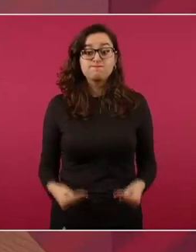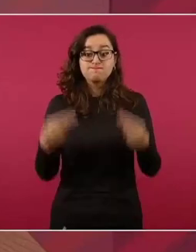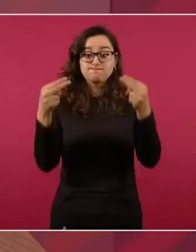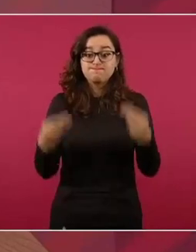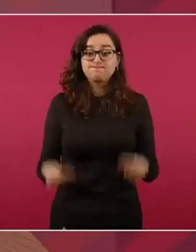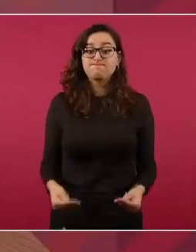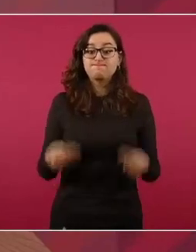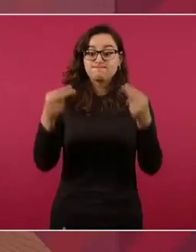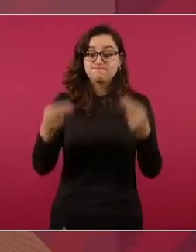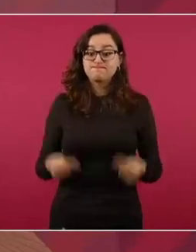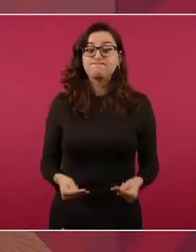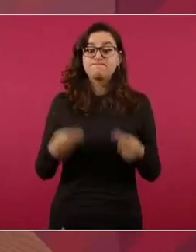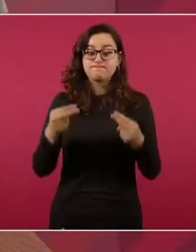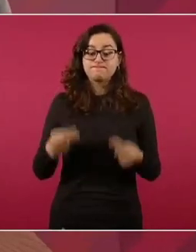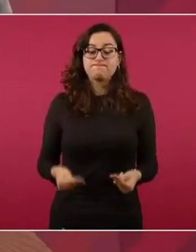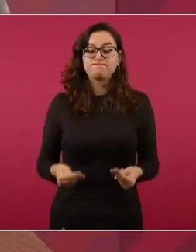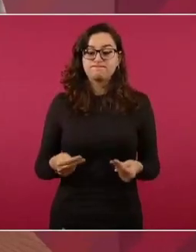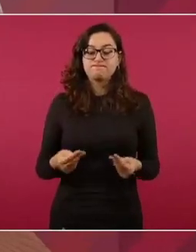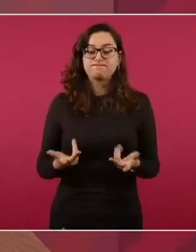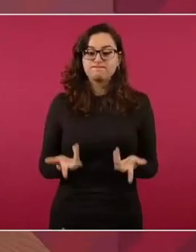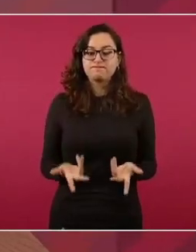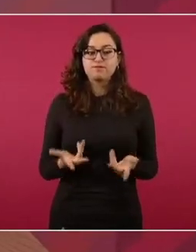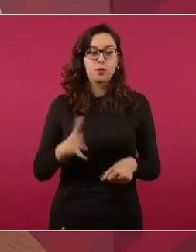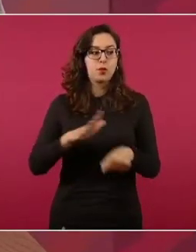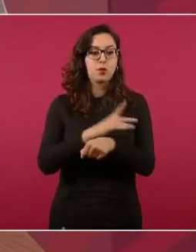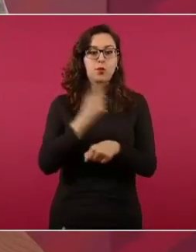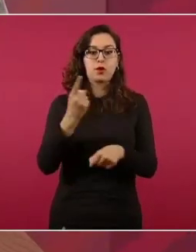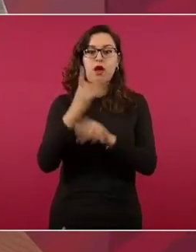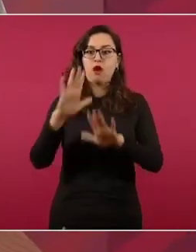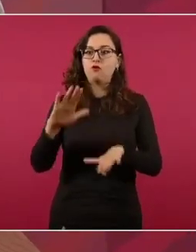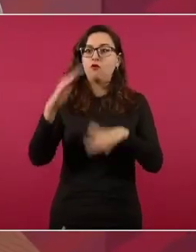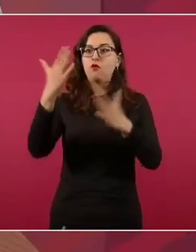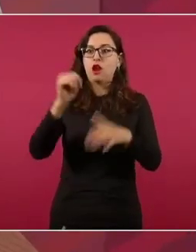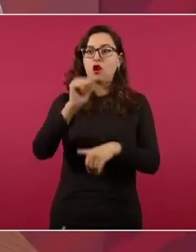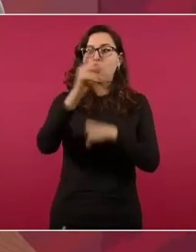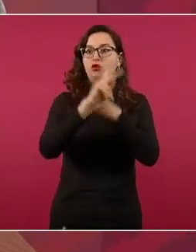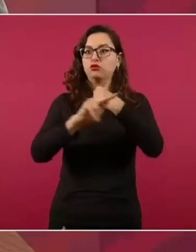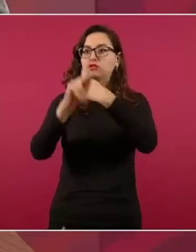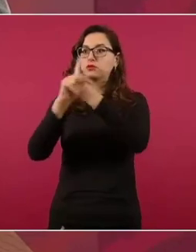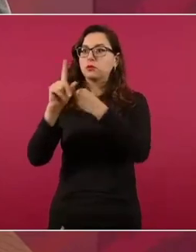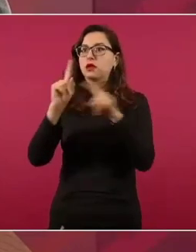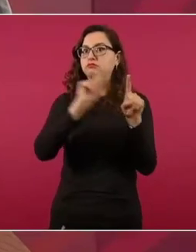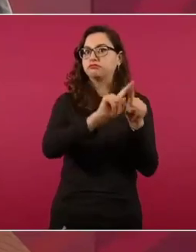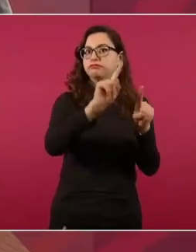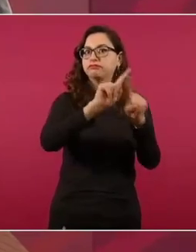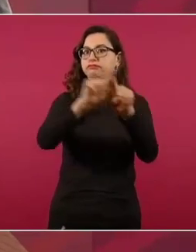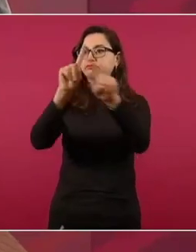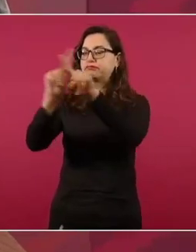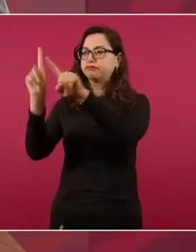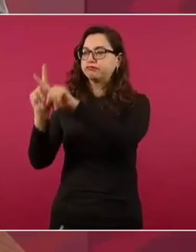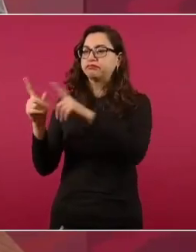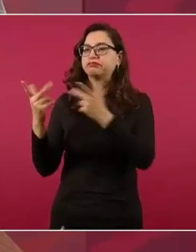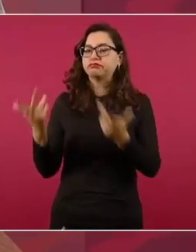porque venían empresas del extranjero, de algunos países